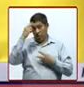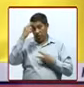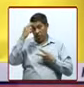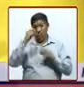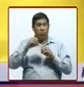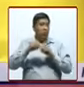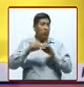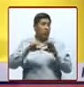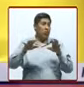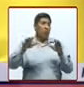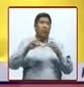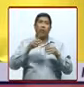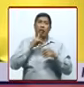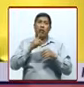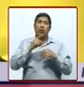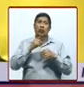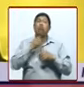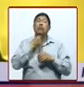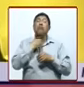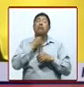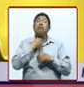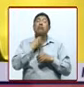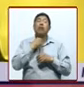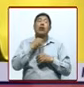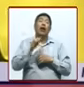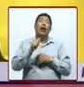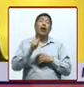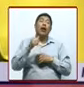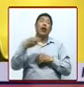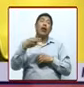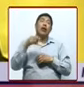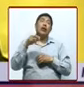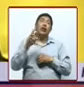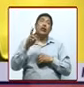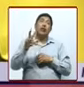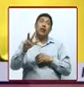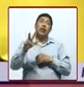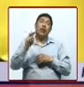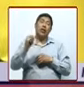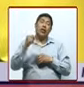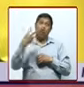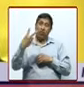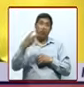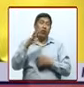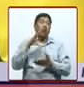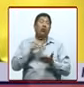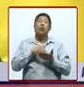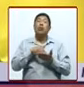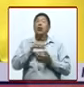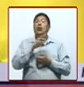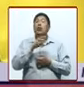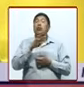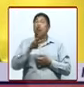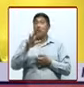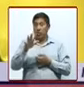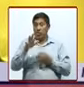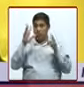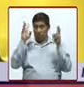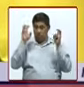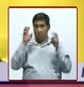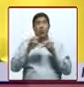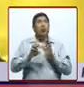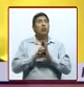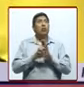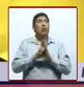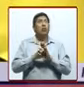está circulando a la fecha es la influenza del tipo AH3N2. Ya tenemos 5.645 casos. En